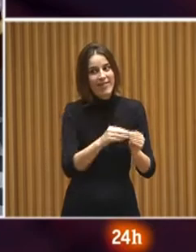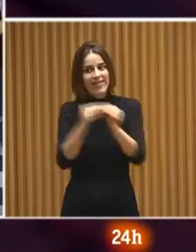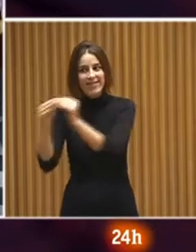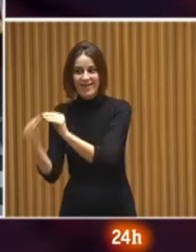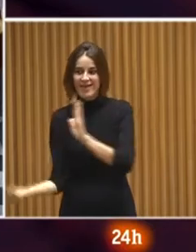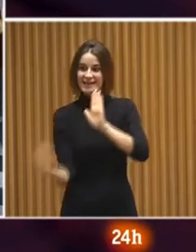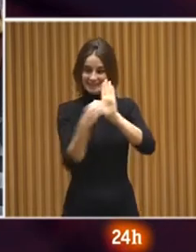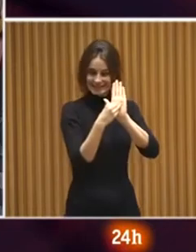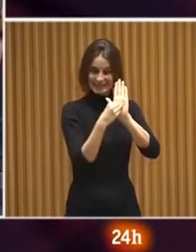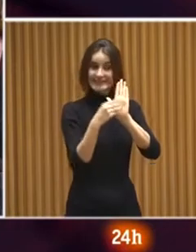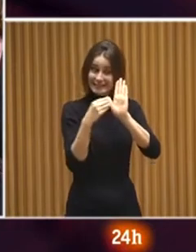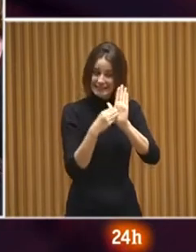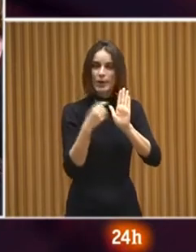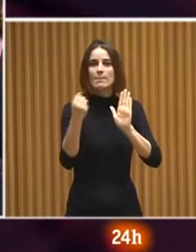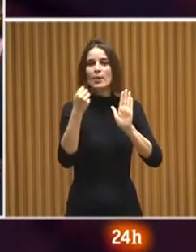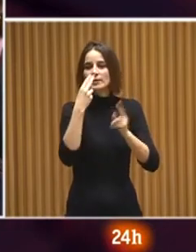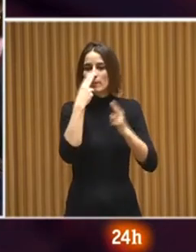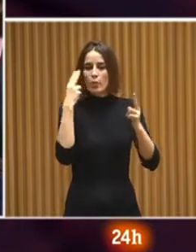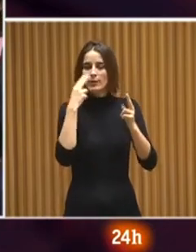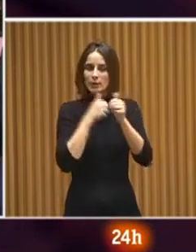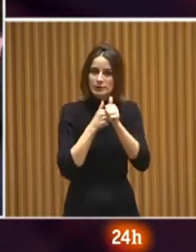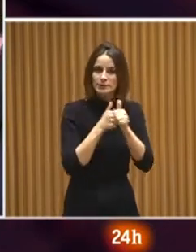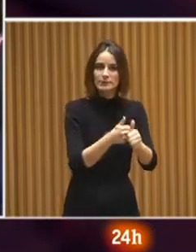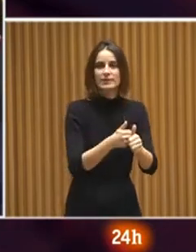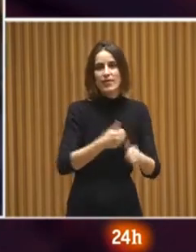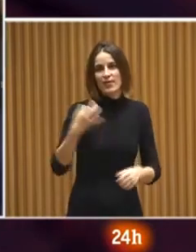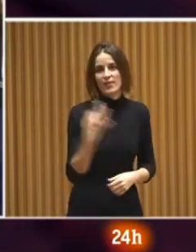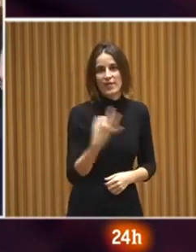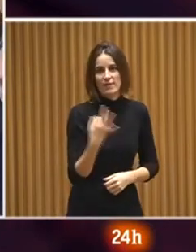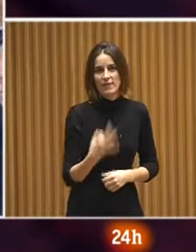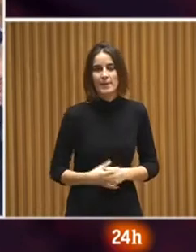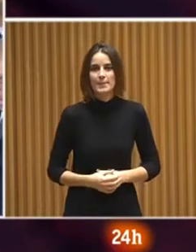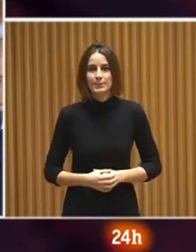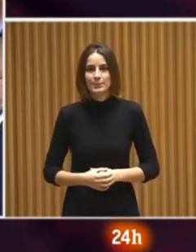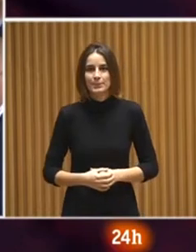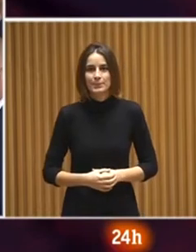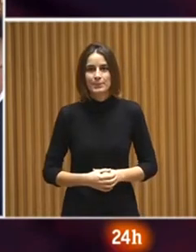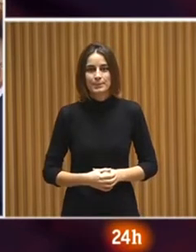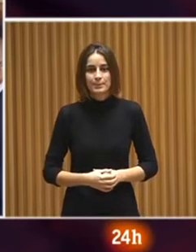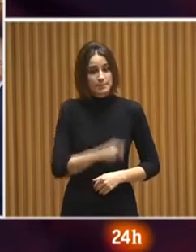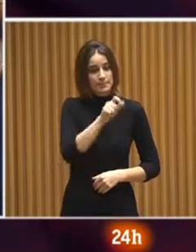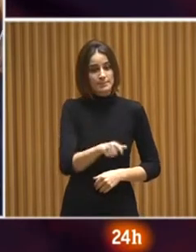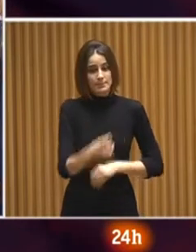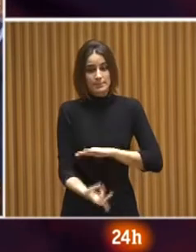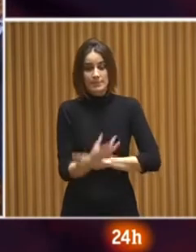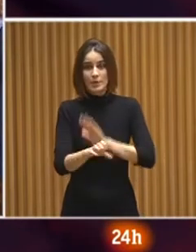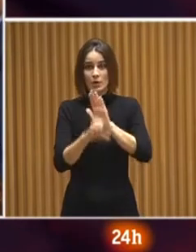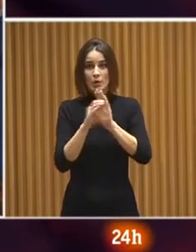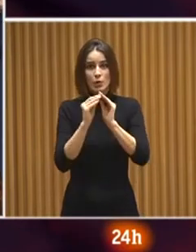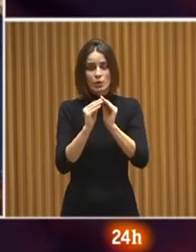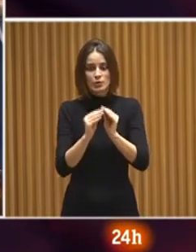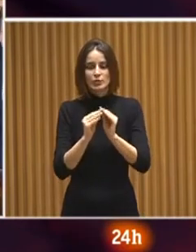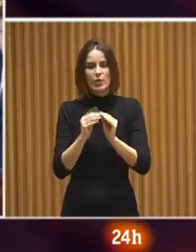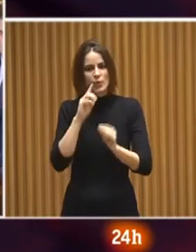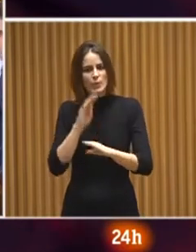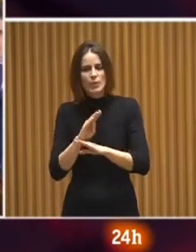perseguir. Debemos a la prudencia de nuestros constituyentes que incluya numerosos mandatos de desarrollo, de avance y de